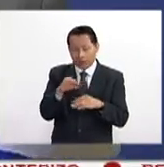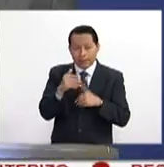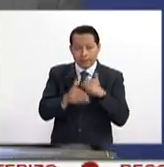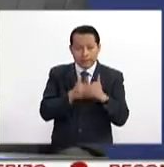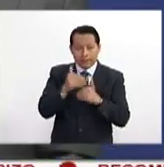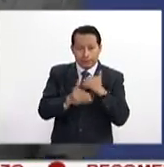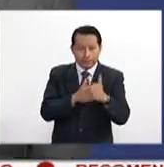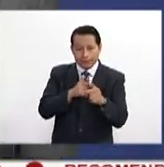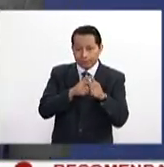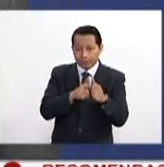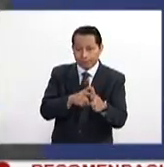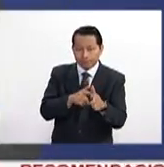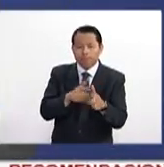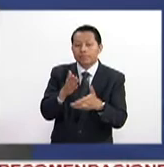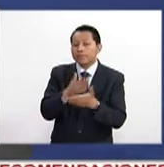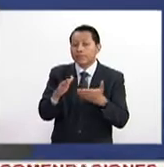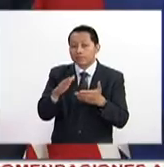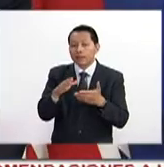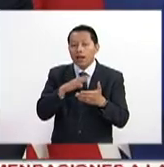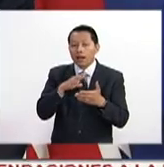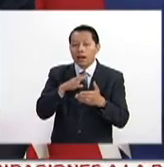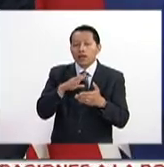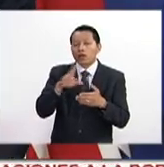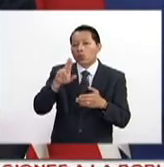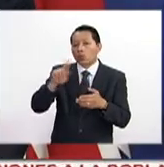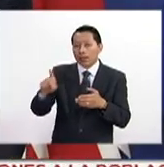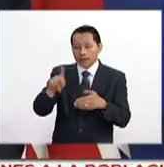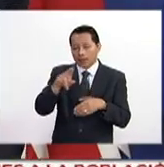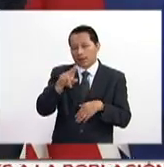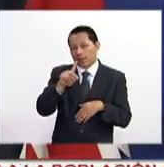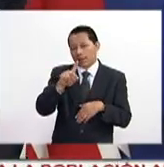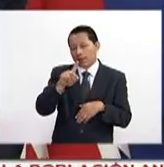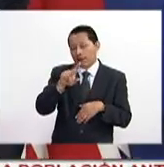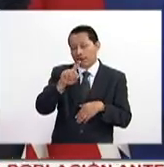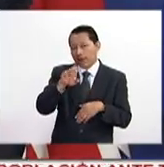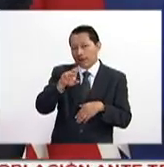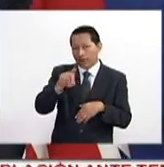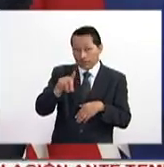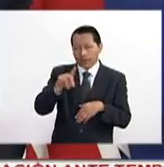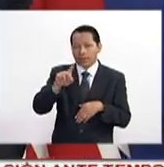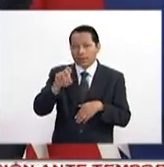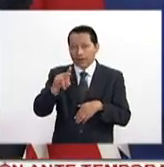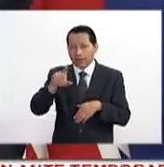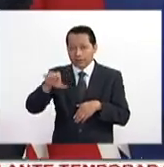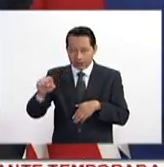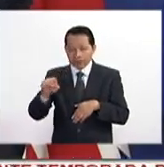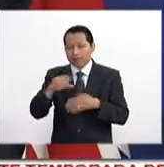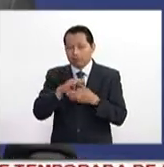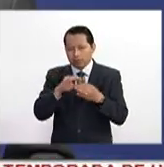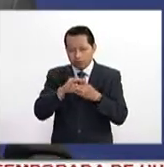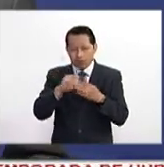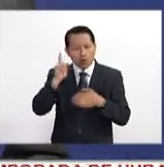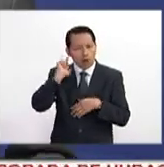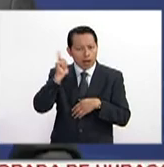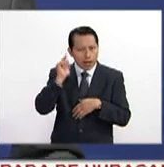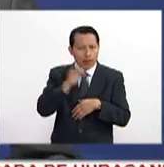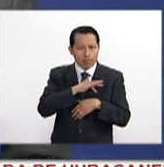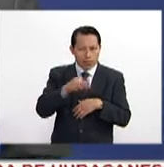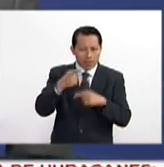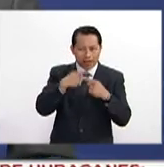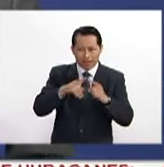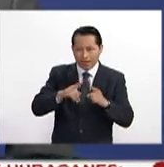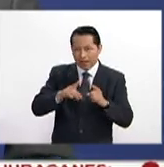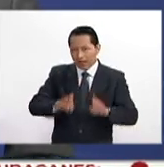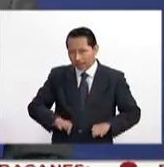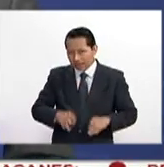hacia adelante. Por su parte, el negociador del Reino Unido, David Davis, se dijo esperanzado en que se resuelvan las diferencias